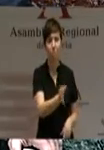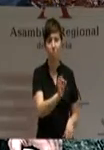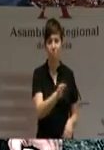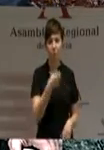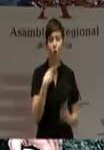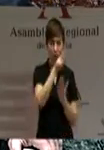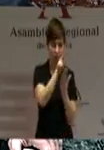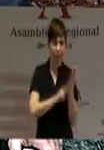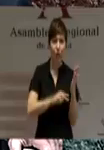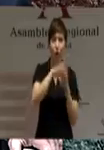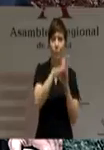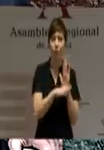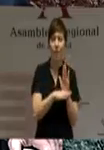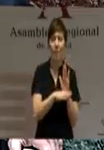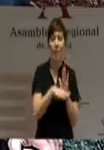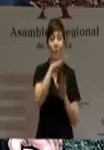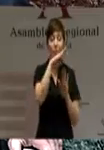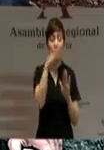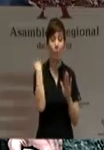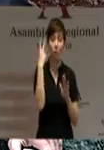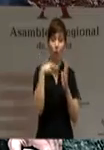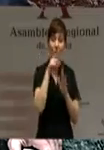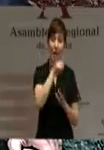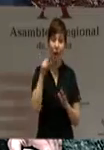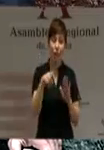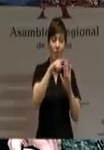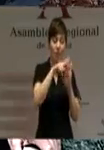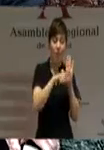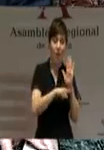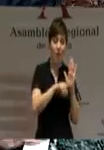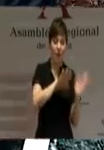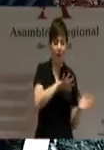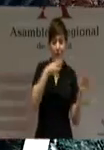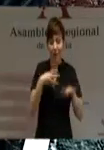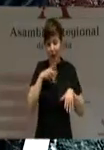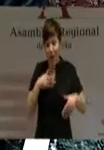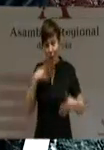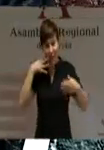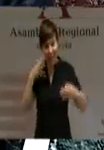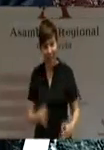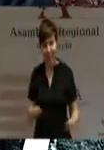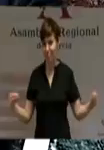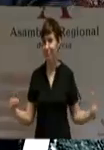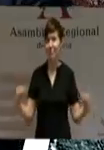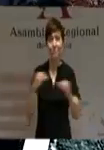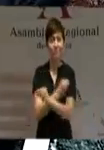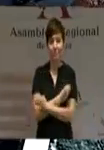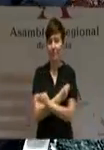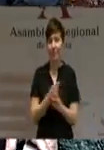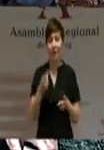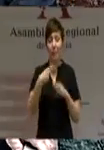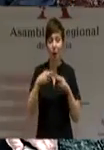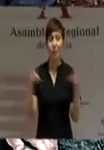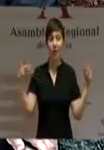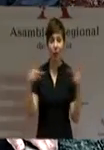programa y nada tiene que ver con la cuchilla que ustedes están pasando por todas las políticas sociales, educativas y sanitarias